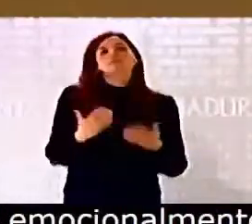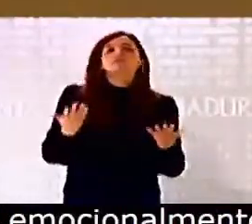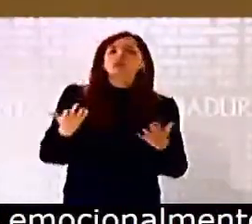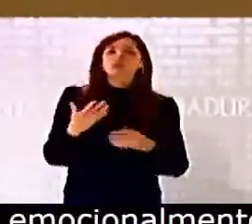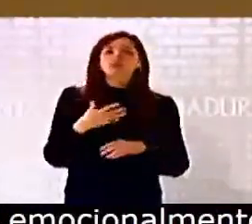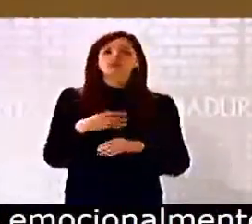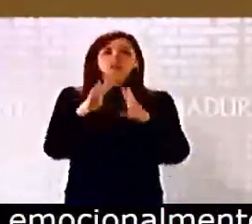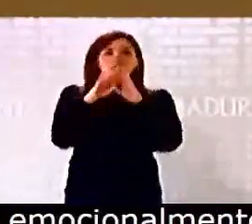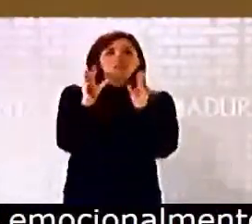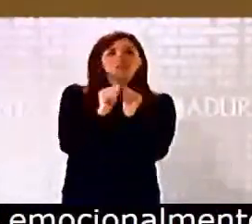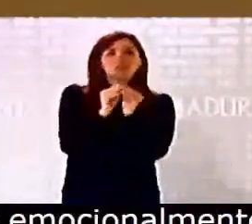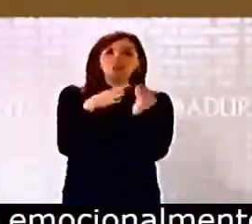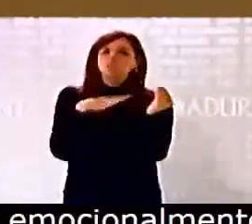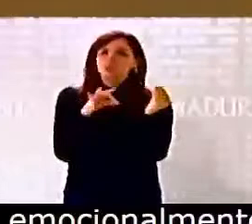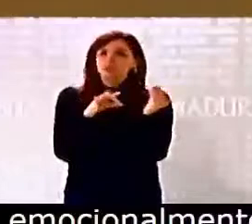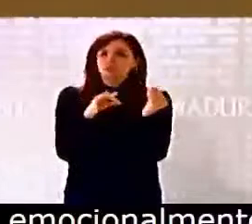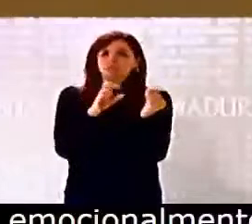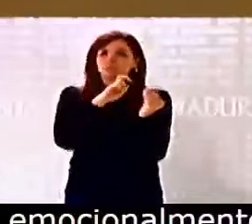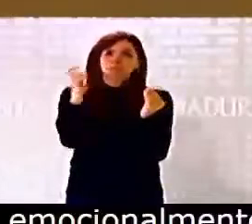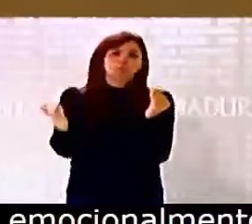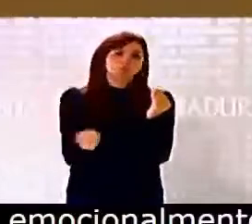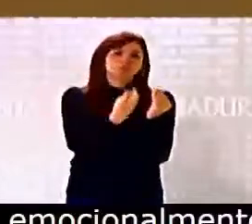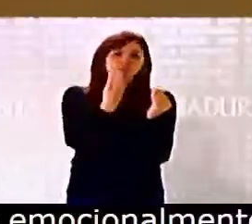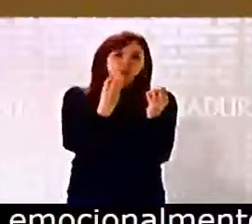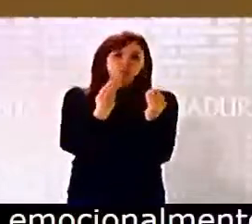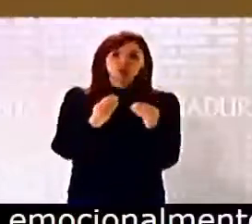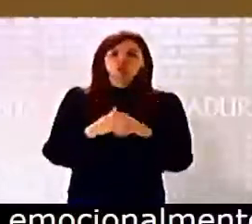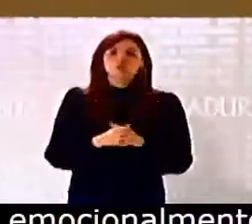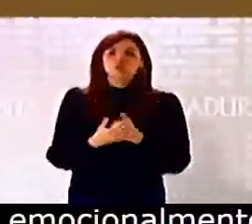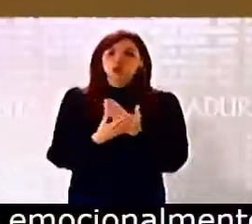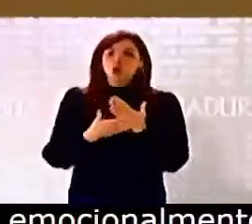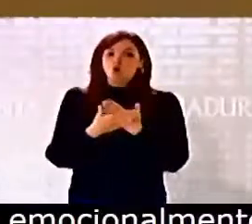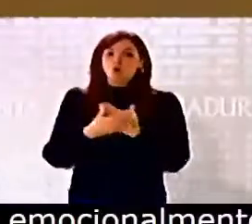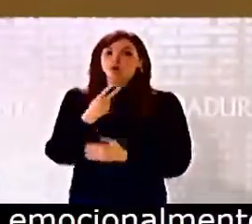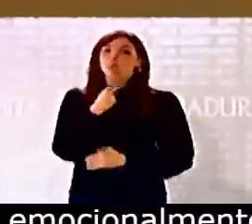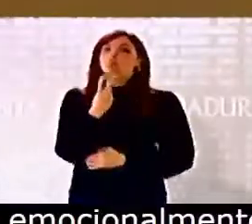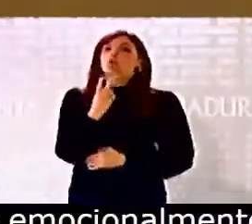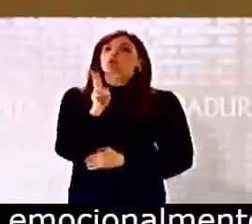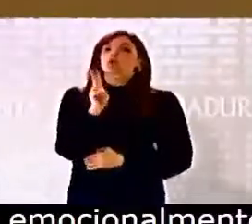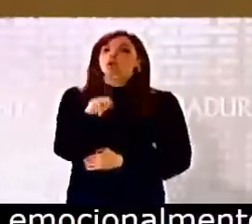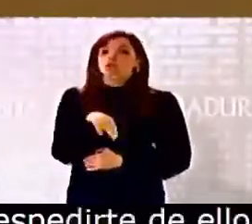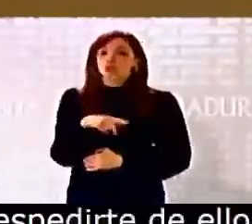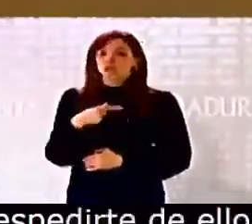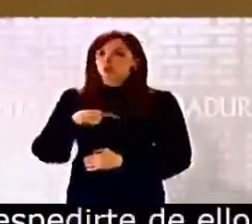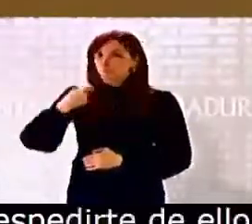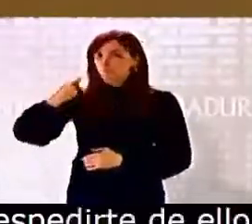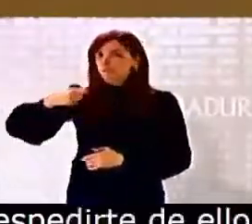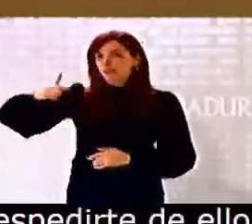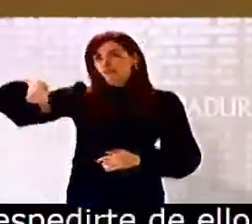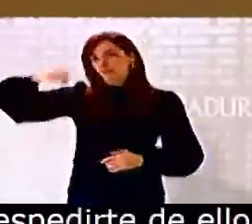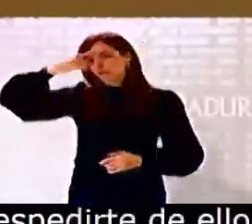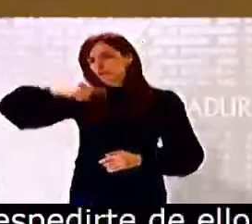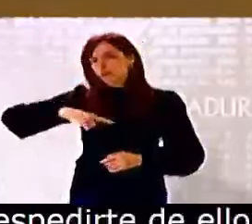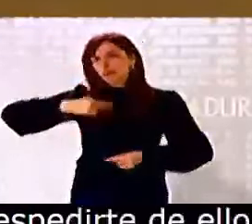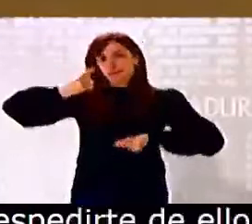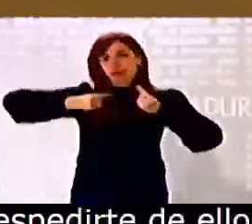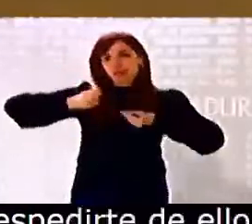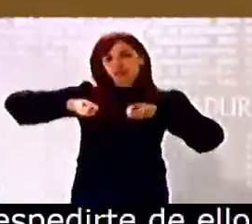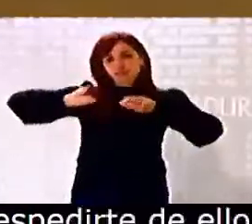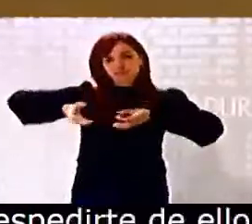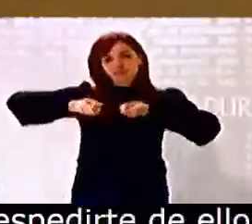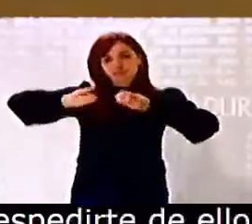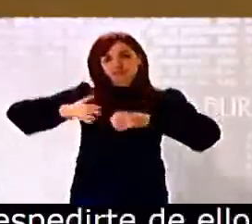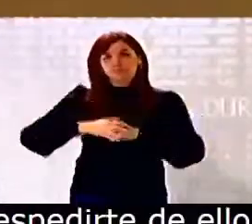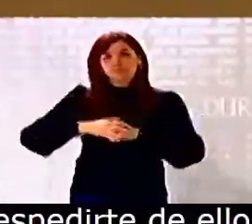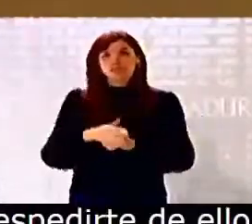balances. Y como portavoz del Gobierno y pesada que soy, como saben ustedes, con los datos, mi equipo,